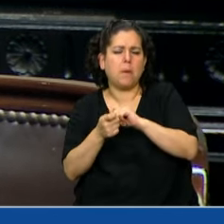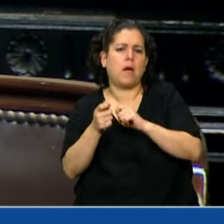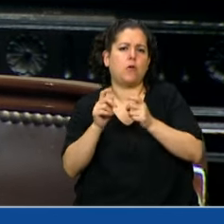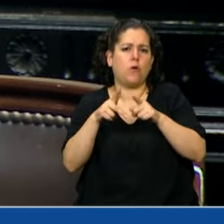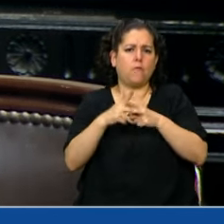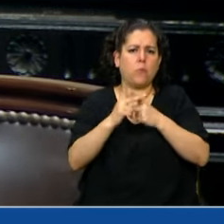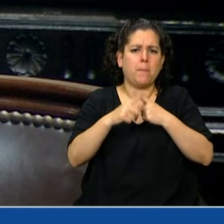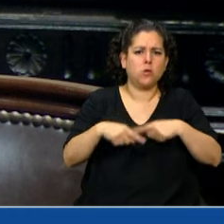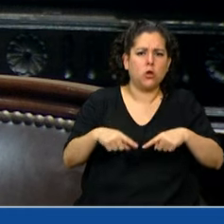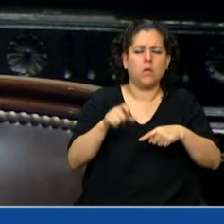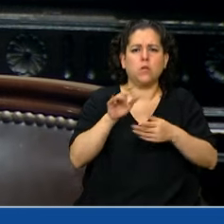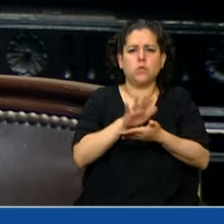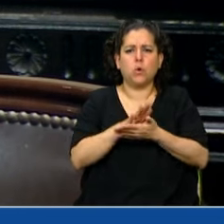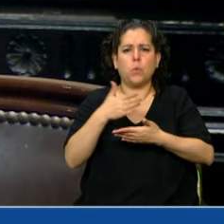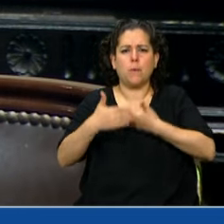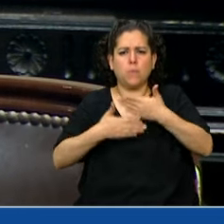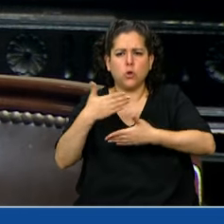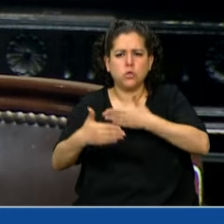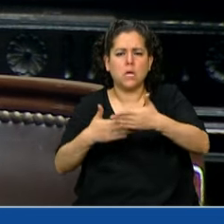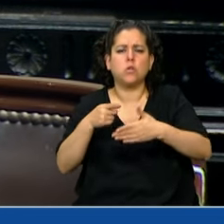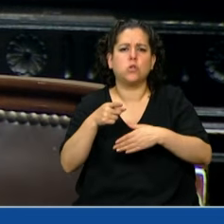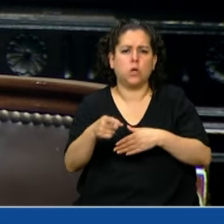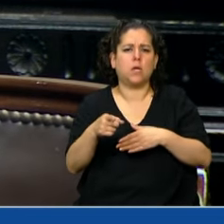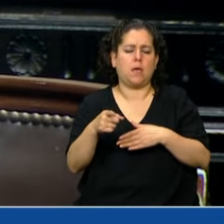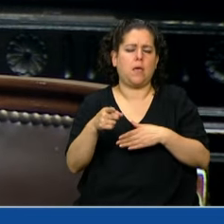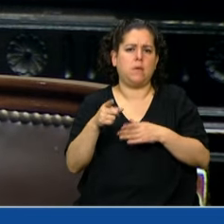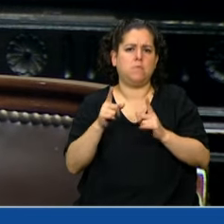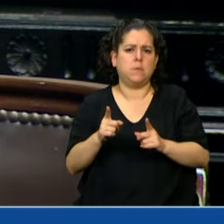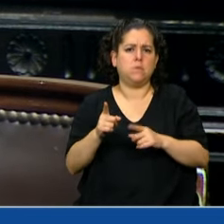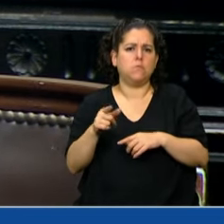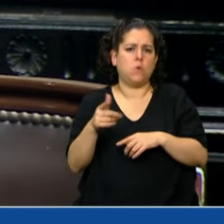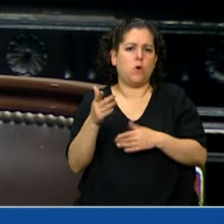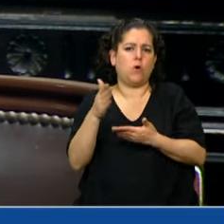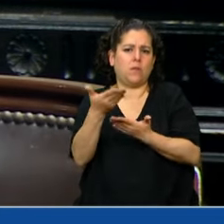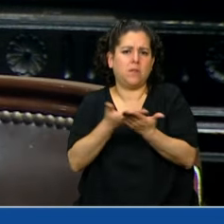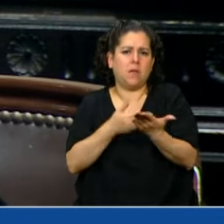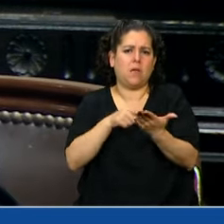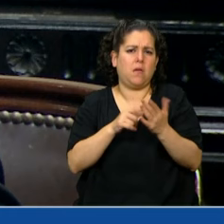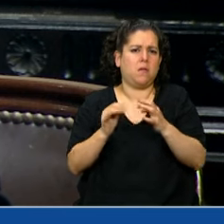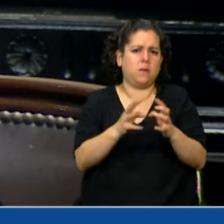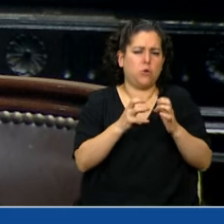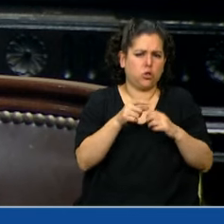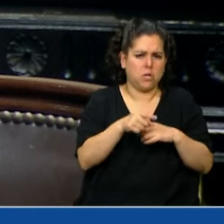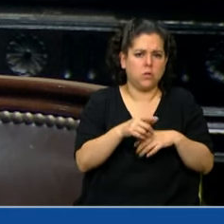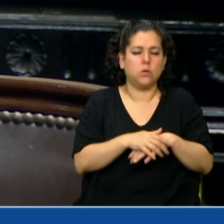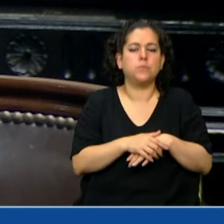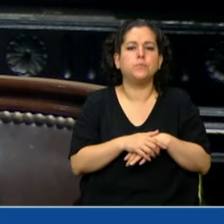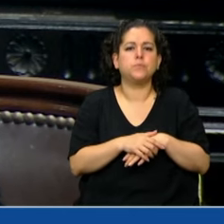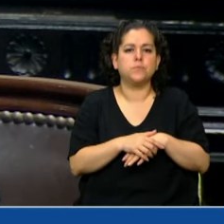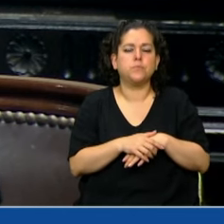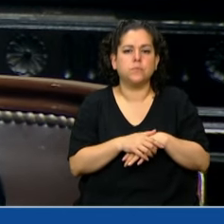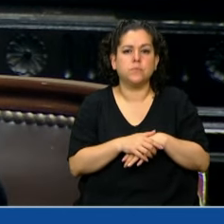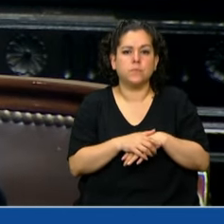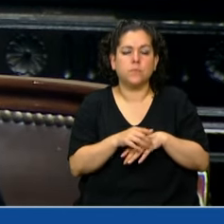metodología en el proceso que se ha seguido en el tratamiento de este proyecto